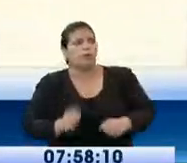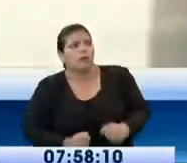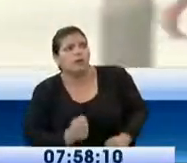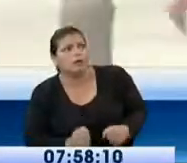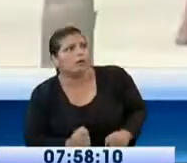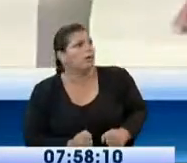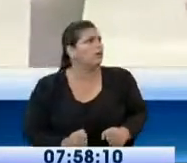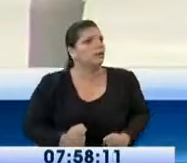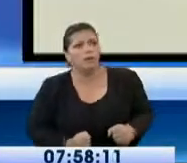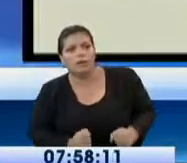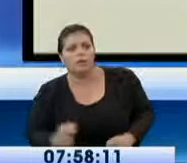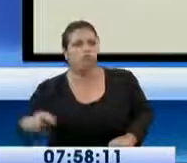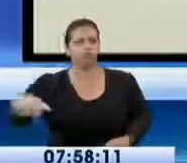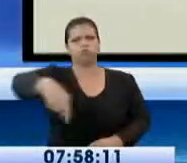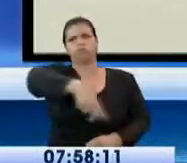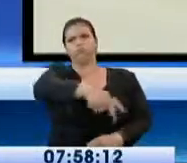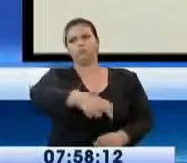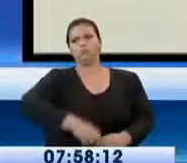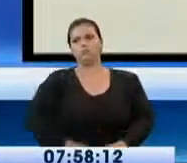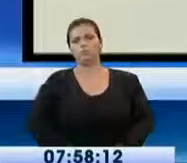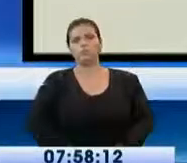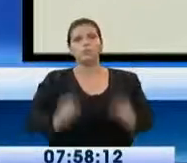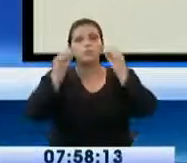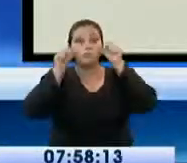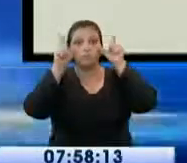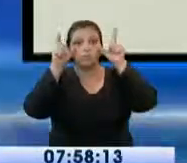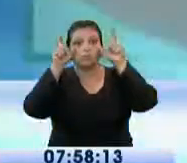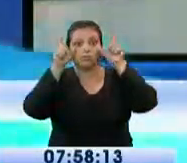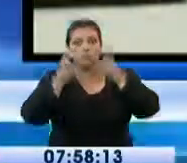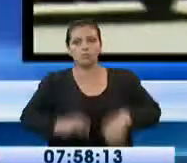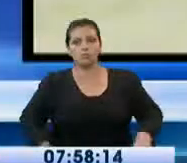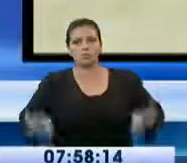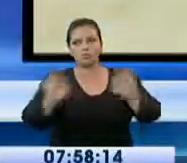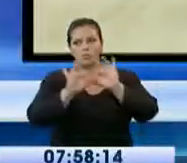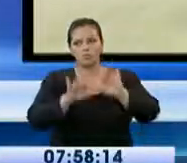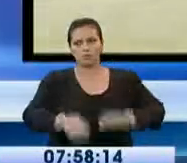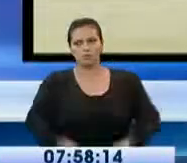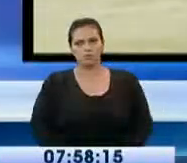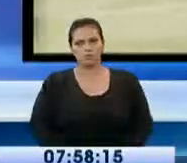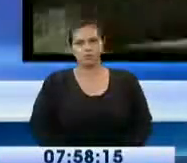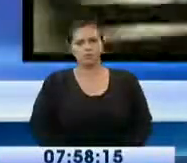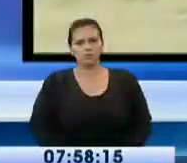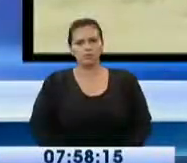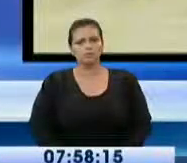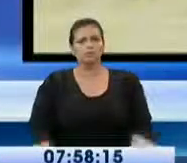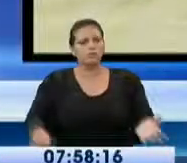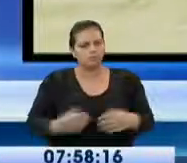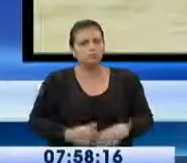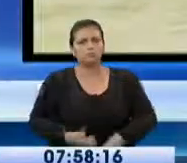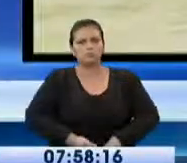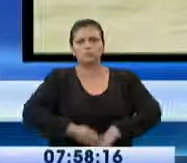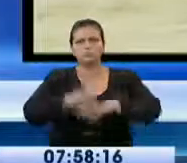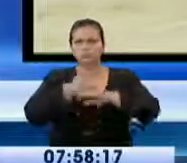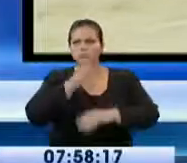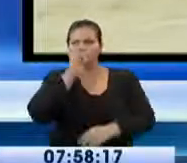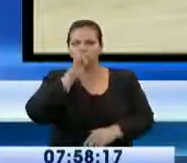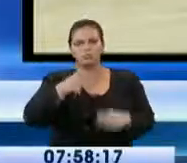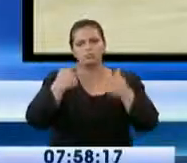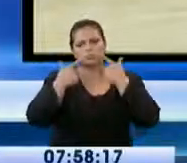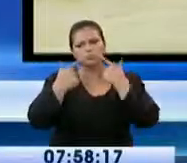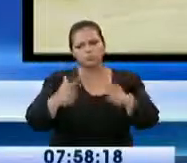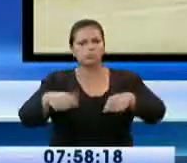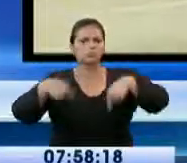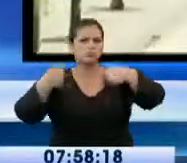tomar precauciones. Existen los radares, existe el control a través de patrullajes y existe el control también